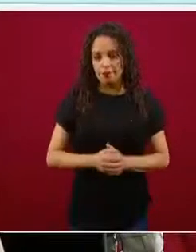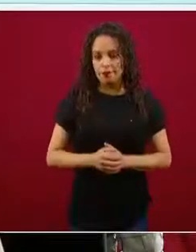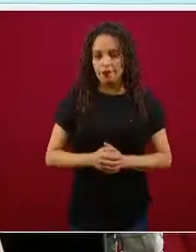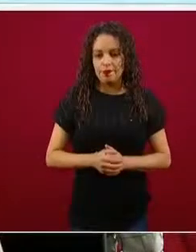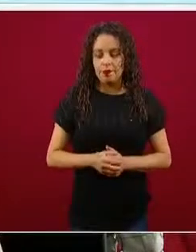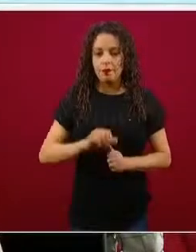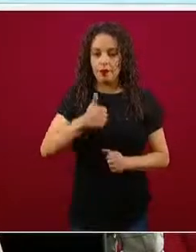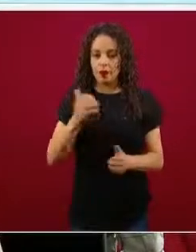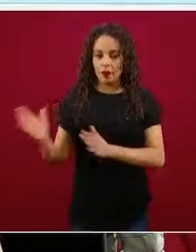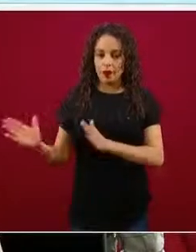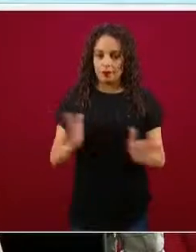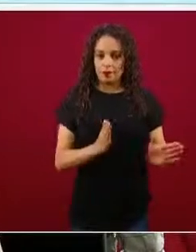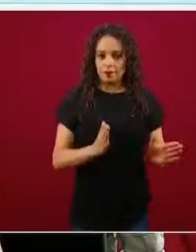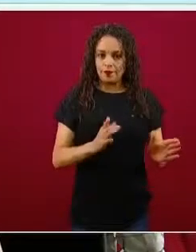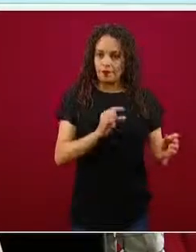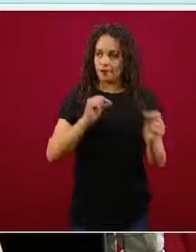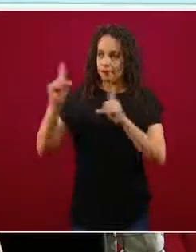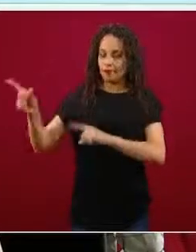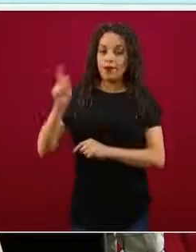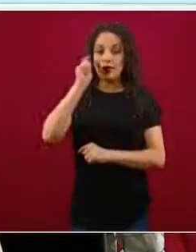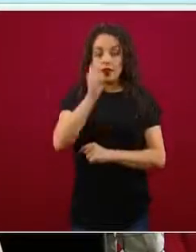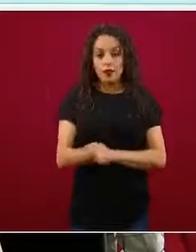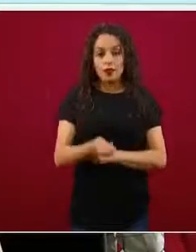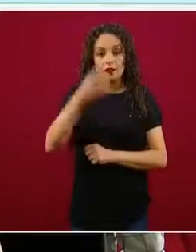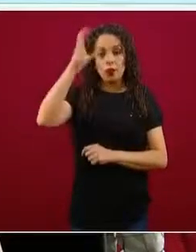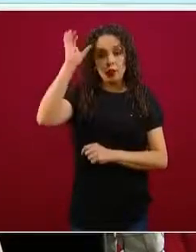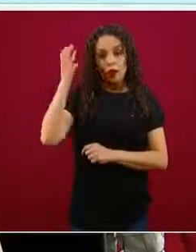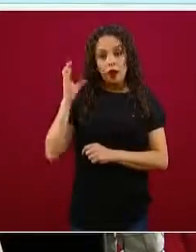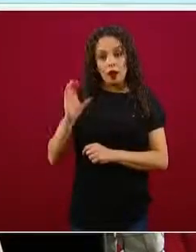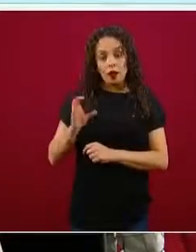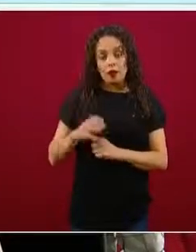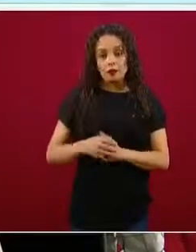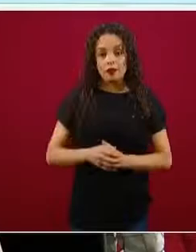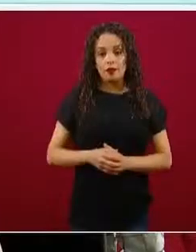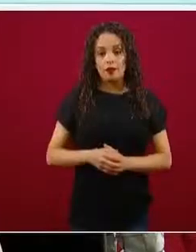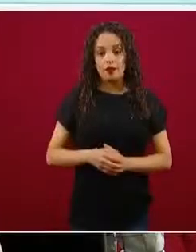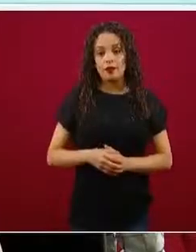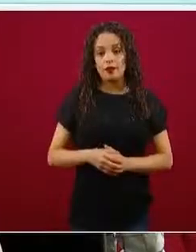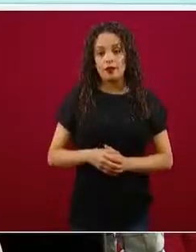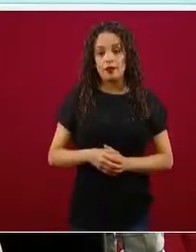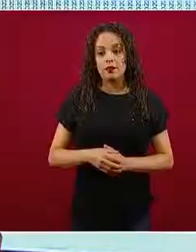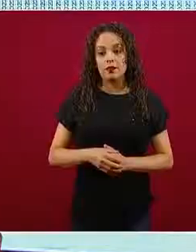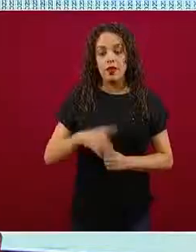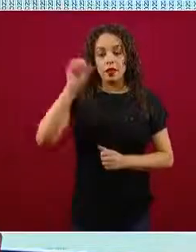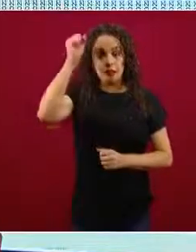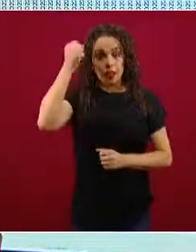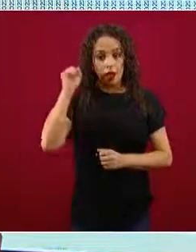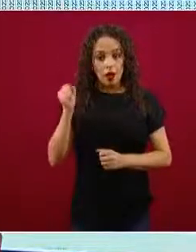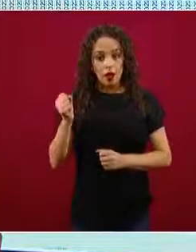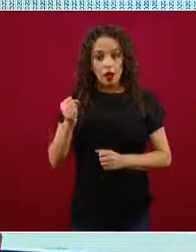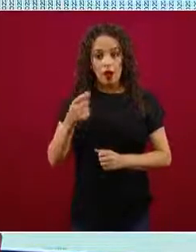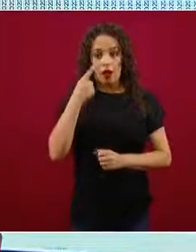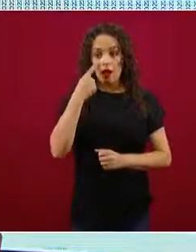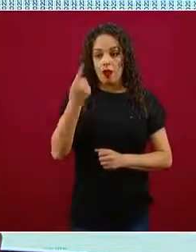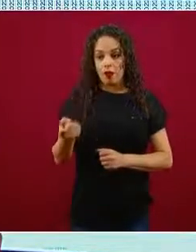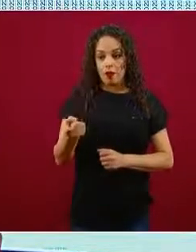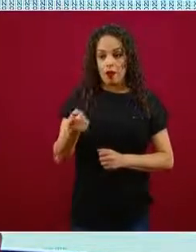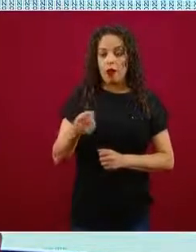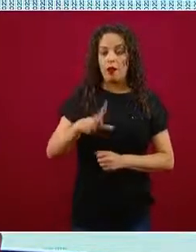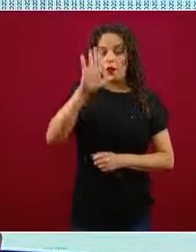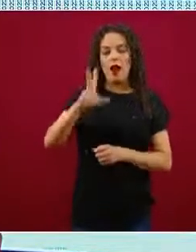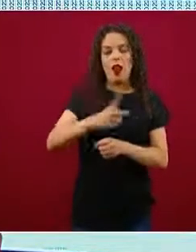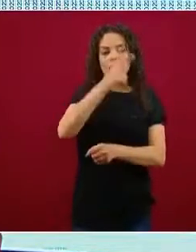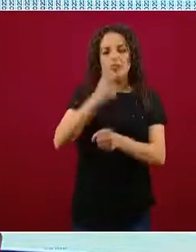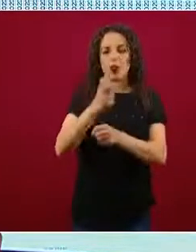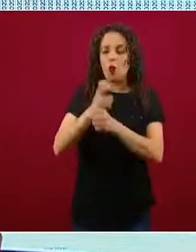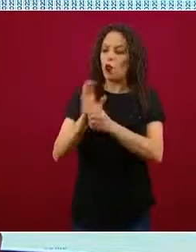Culiacán, Sinaloa, en su momento iba bien hasta este punto y luego empezó a tener una especie de segunda curva. Ahorita vamos a ver